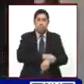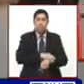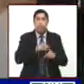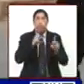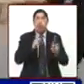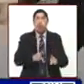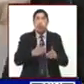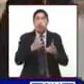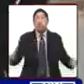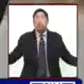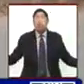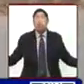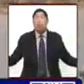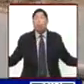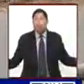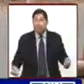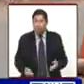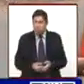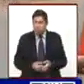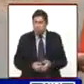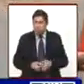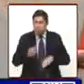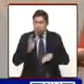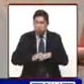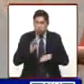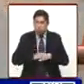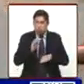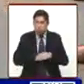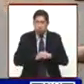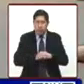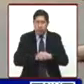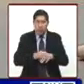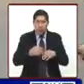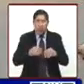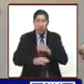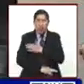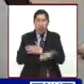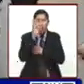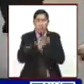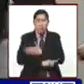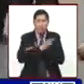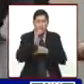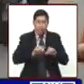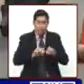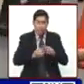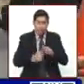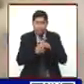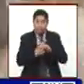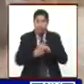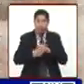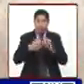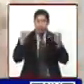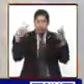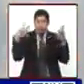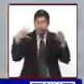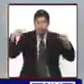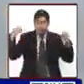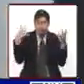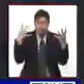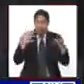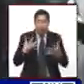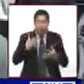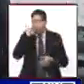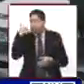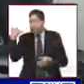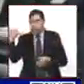no había sido habida. Digo, se activa la alerta naranja, puesto que en frontera salta en el sistema. El personal de inmigración informa a la